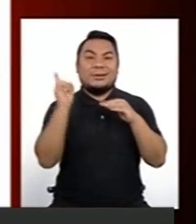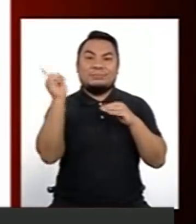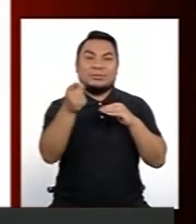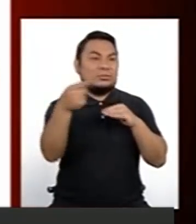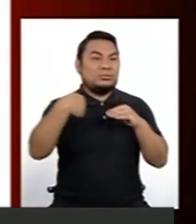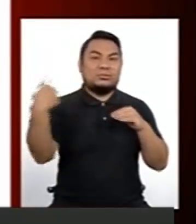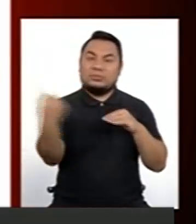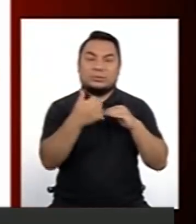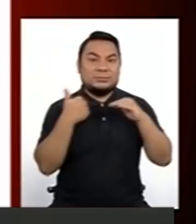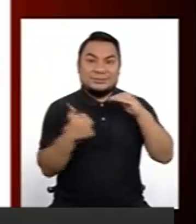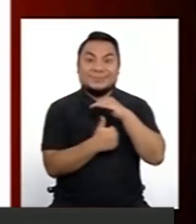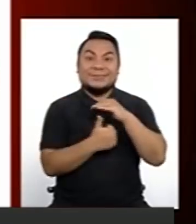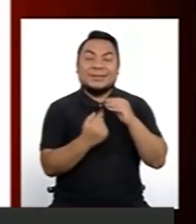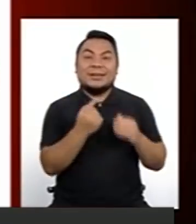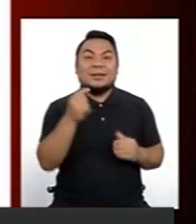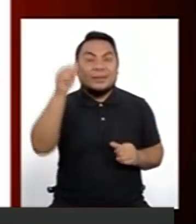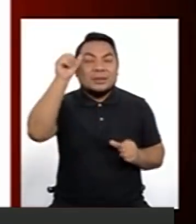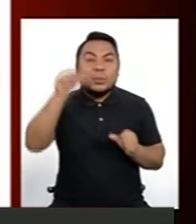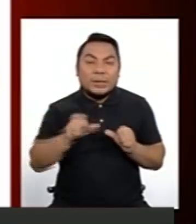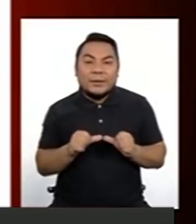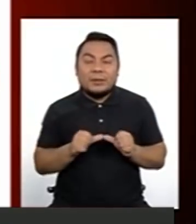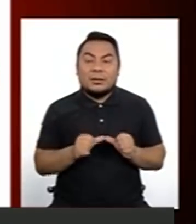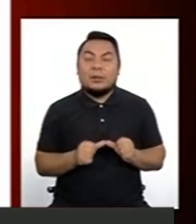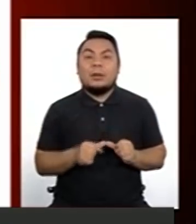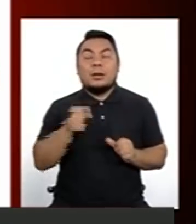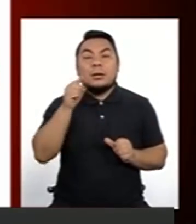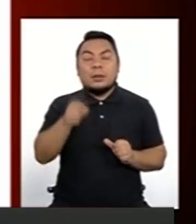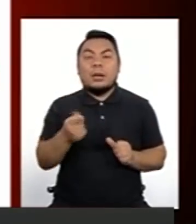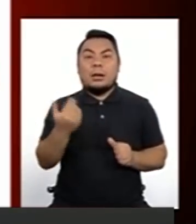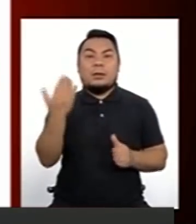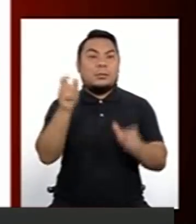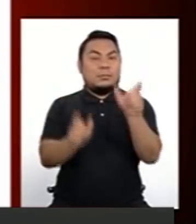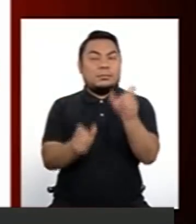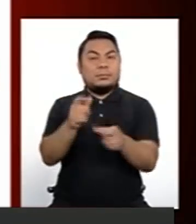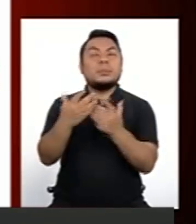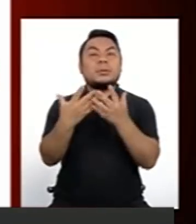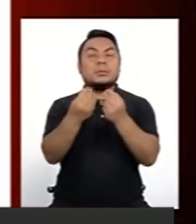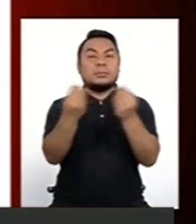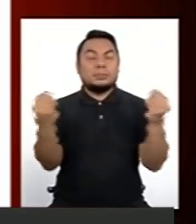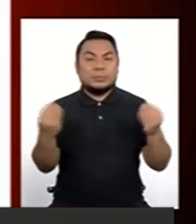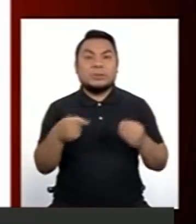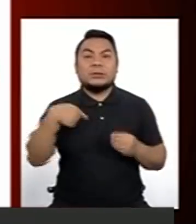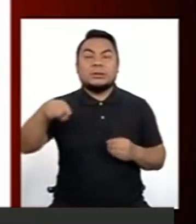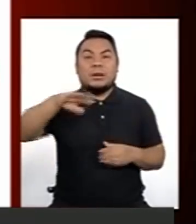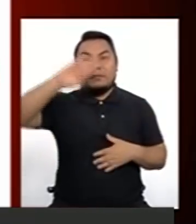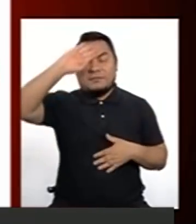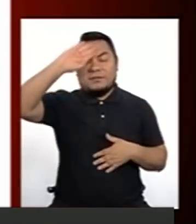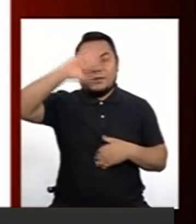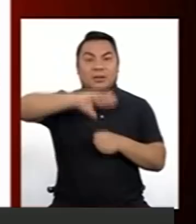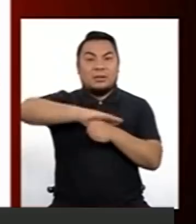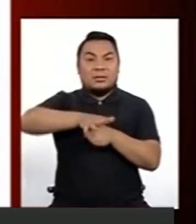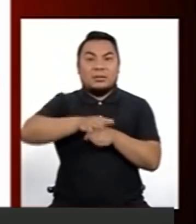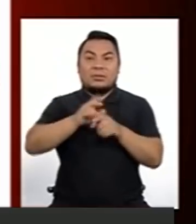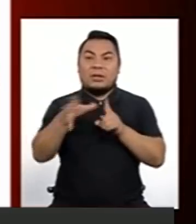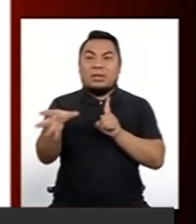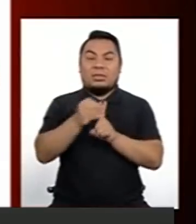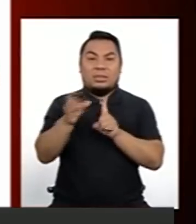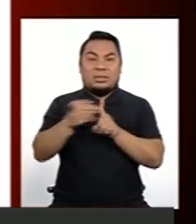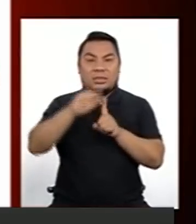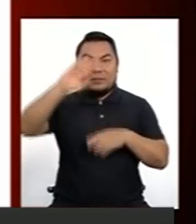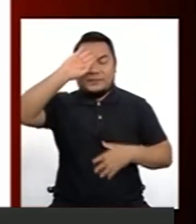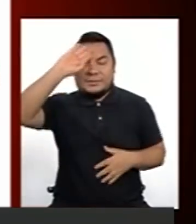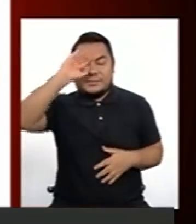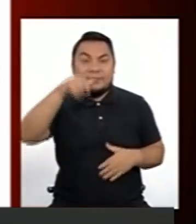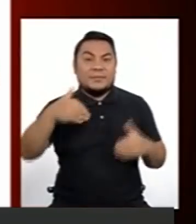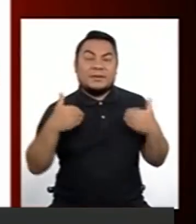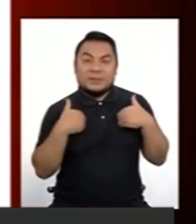apreciar que la cantidad de personas contaminadas, infectadas,